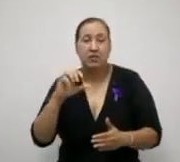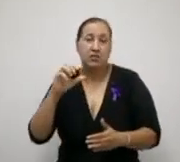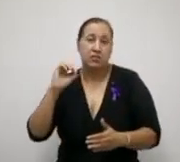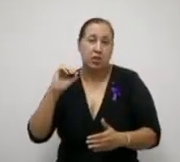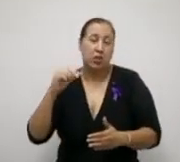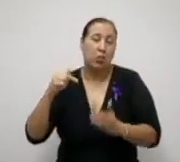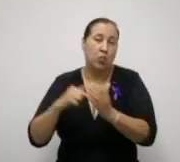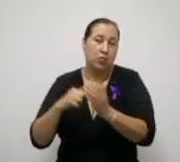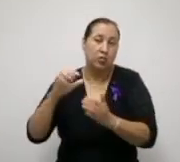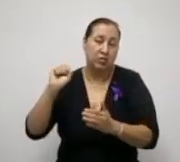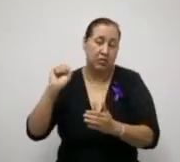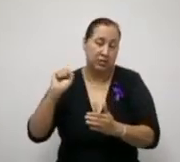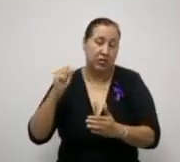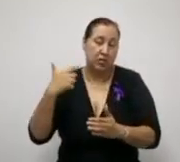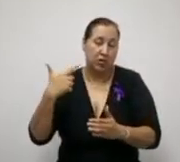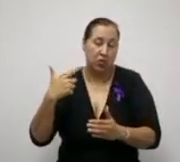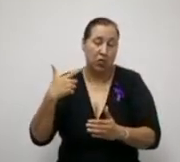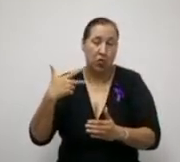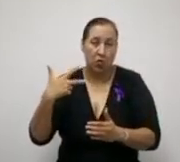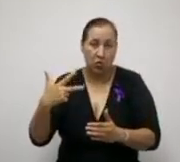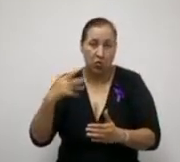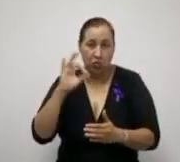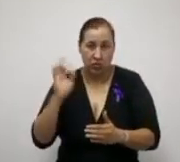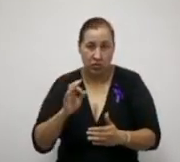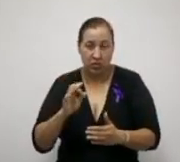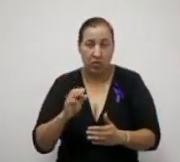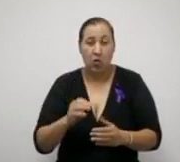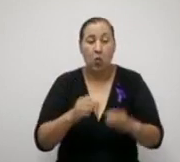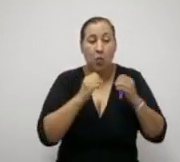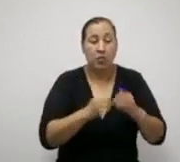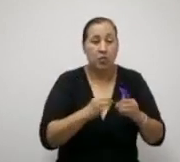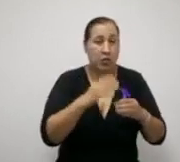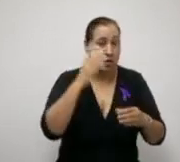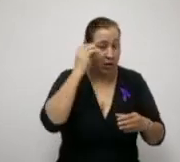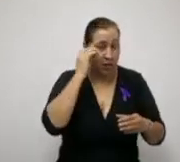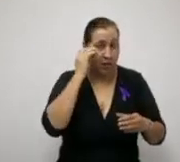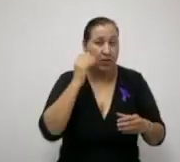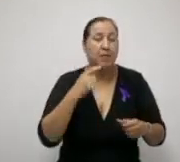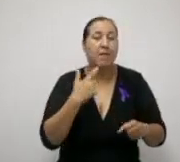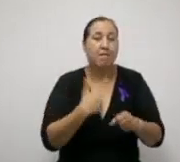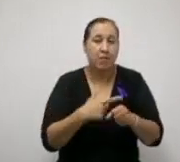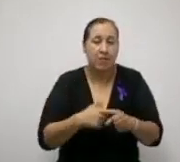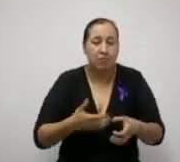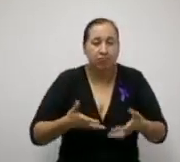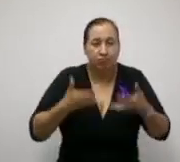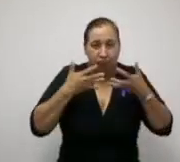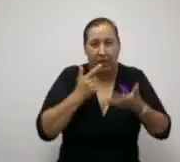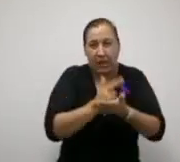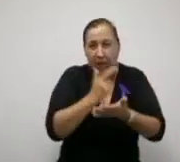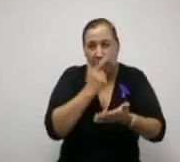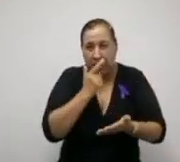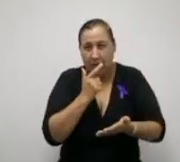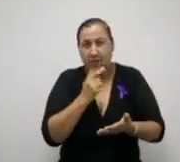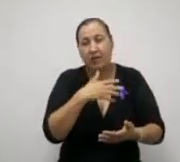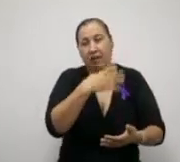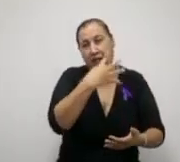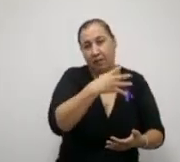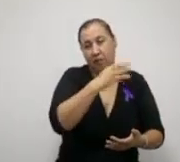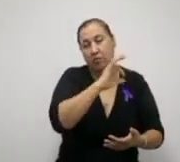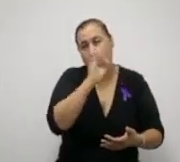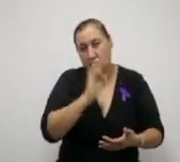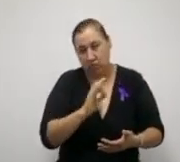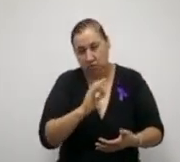0.68. Los porcentajes de ocupación en camas generales para infecciones respiratorias agudas permanecen en